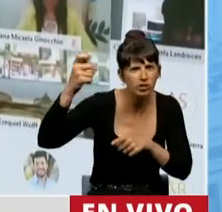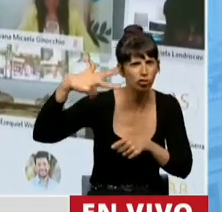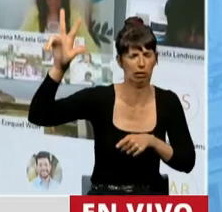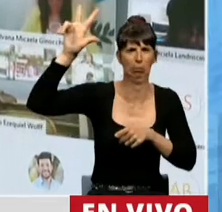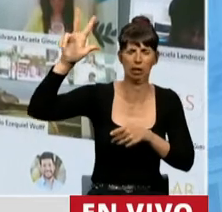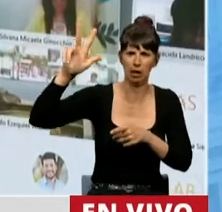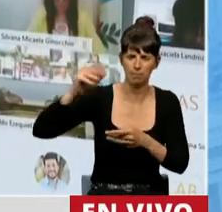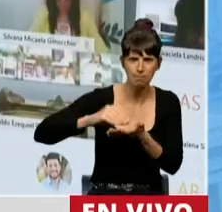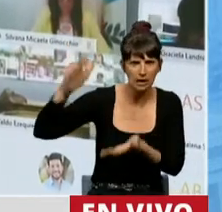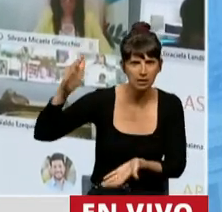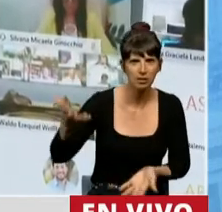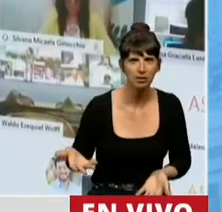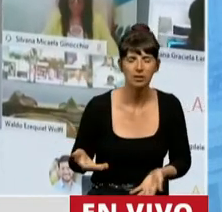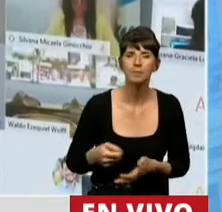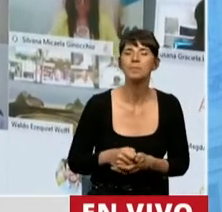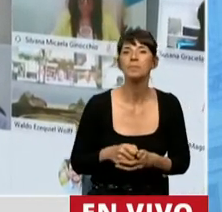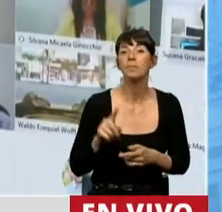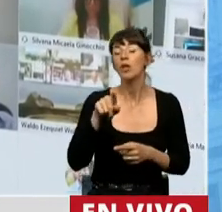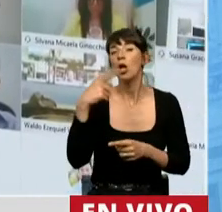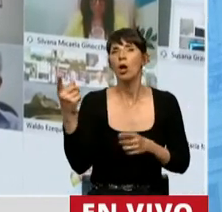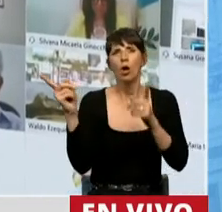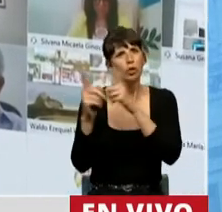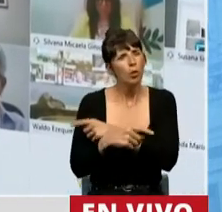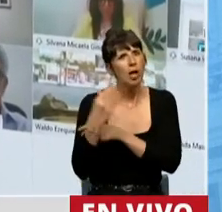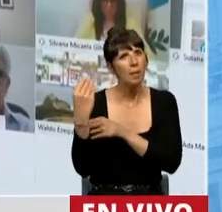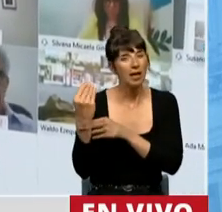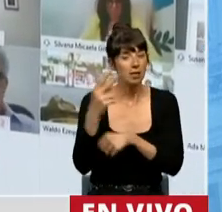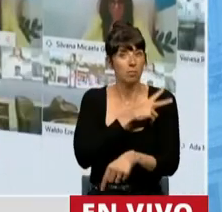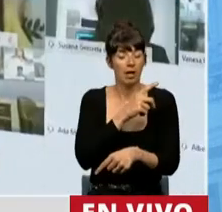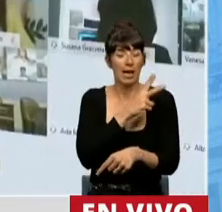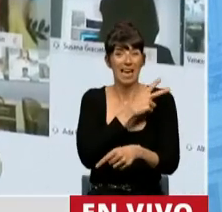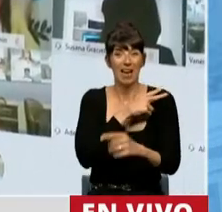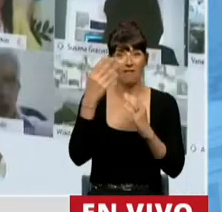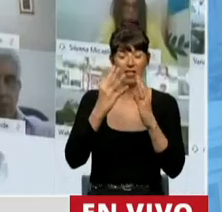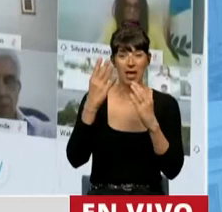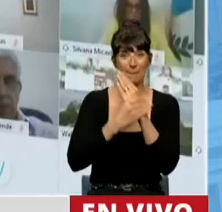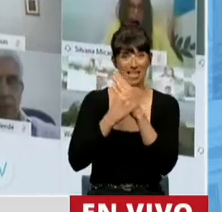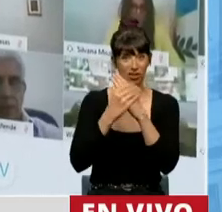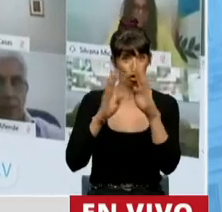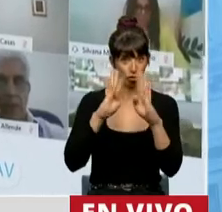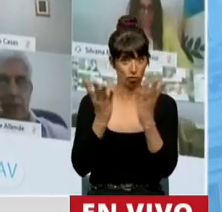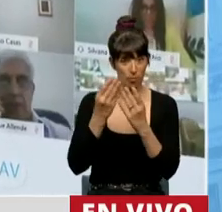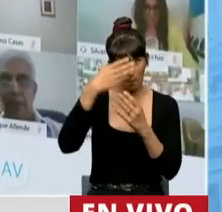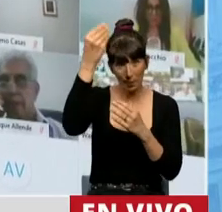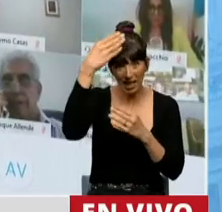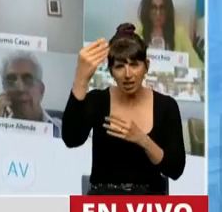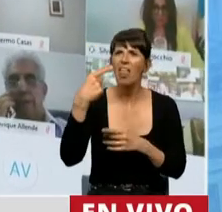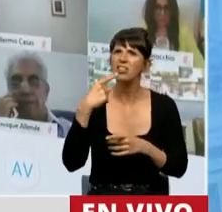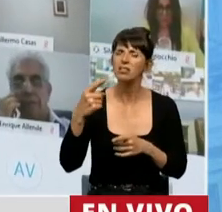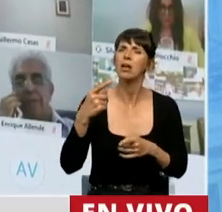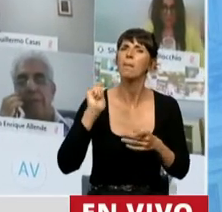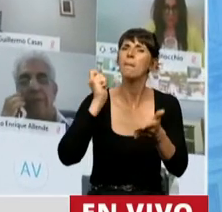Por otra parte, bueno, el entonces, otro de los problemas, ¿no? El entonces jefe de gabinete, Marcos Peña, también había prometido que la reparación histórica beneficiaría